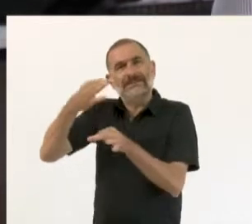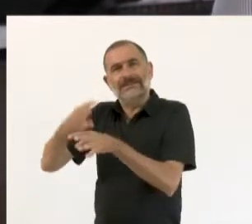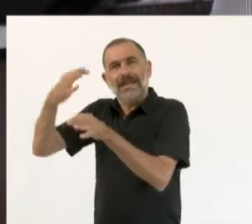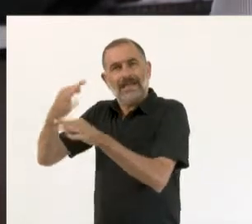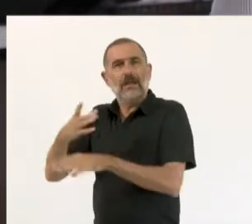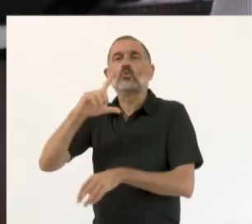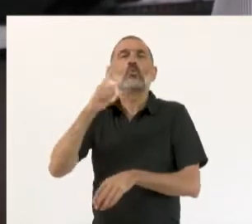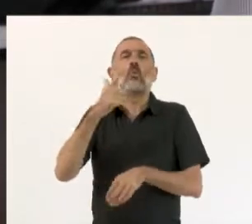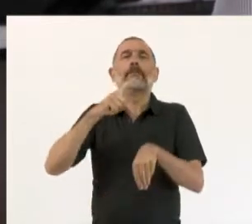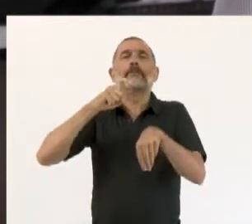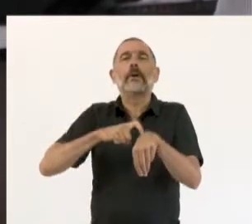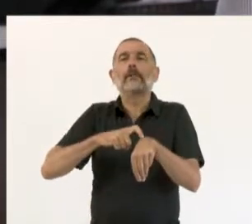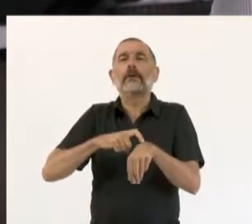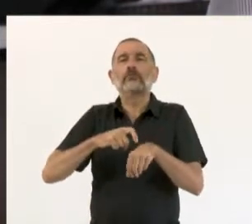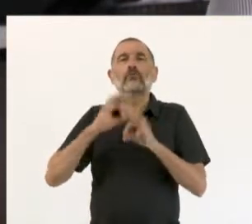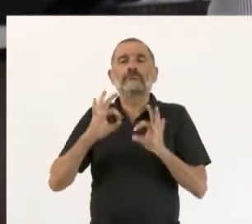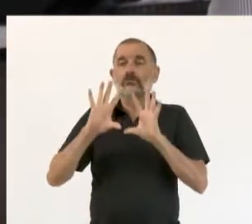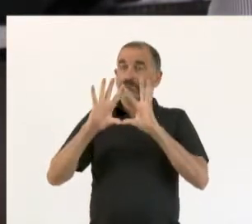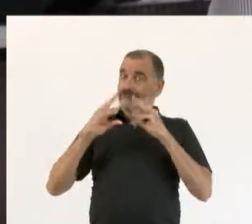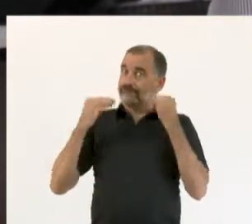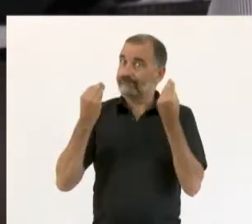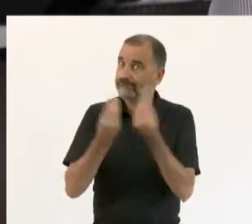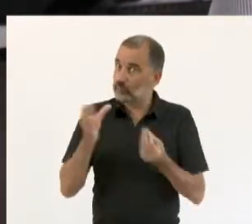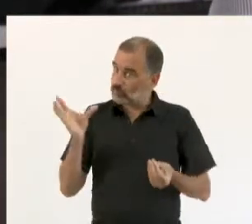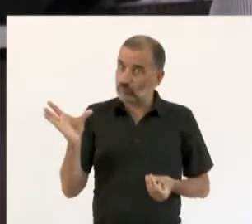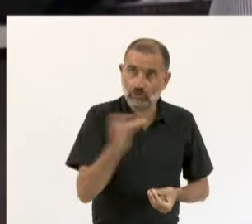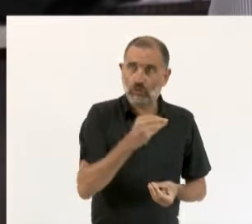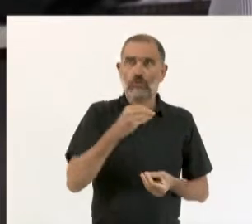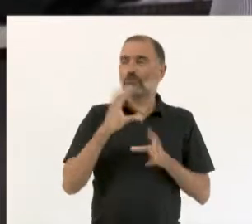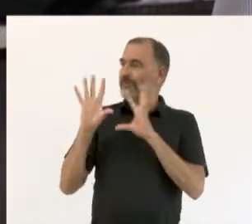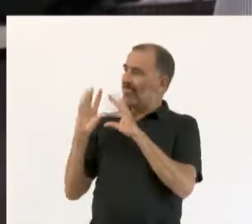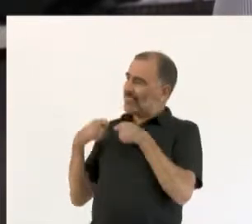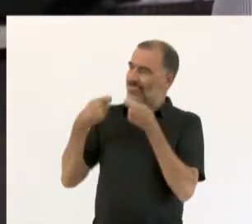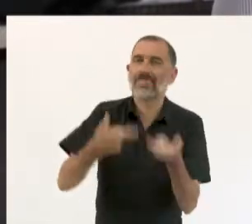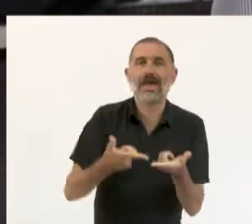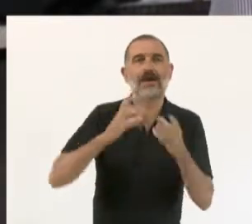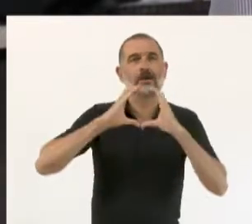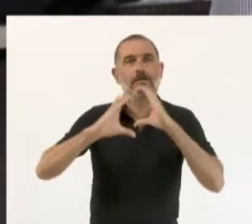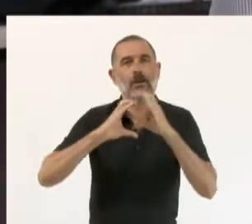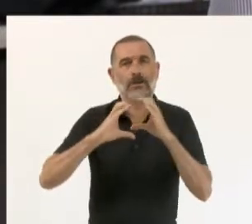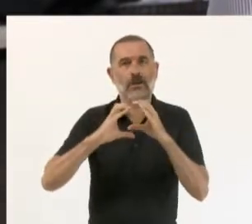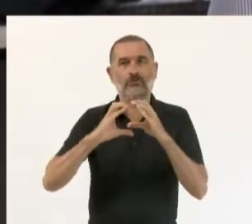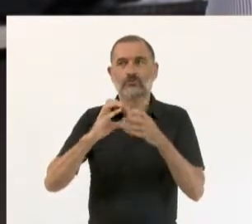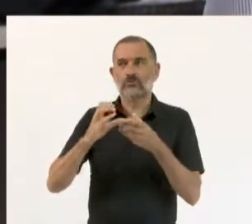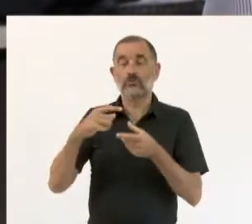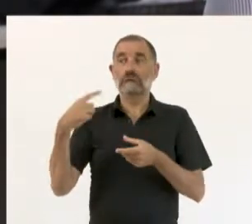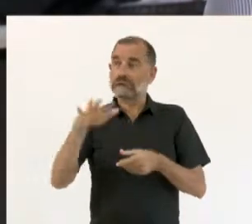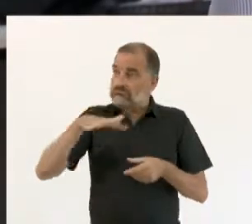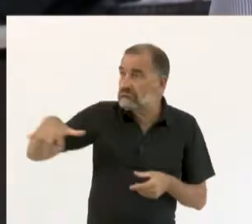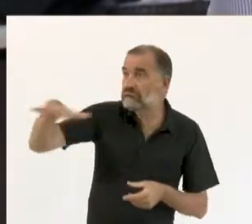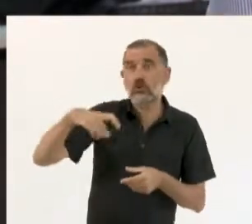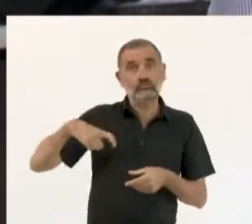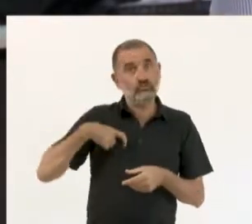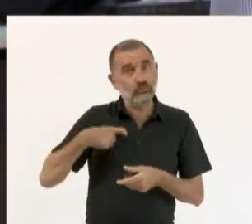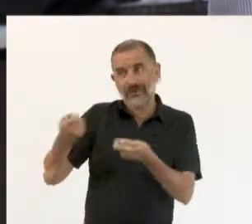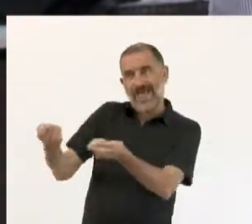etapa o un momento en el cual esos resultados de investigación sean comunicados, para que sean apropiados socialmente, porque en definitiva